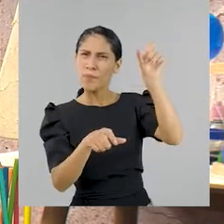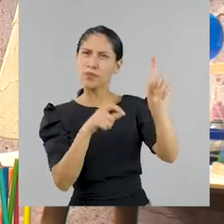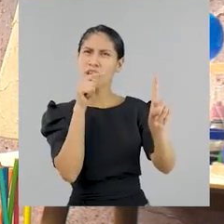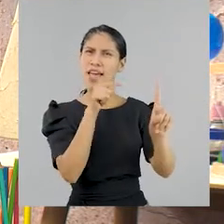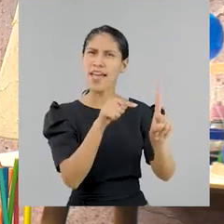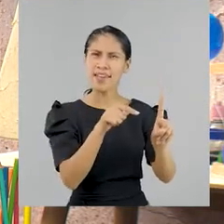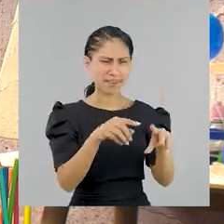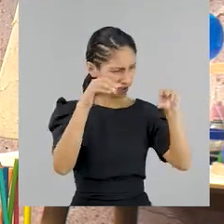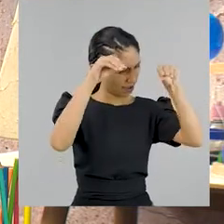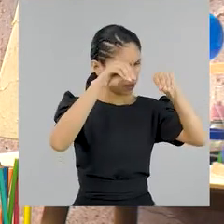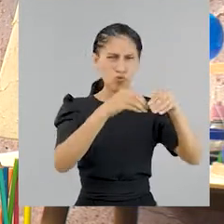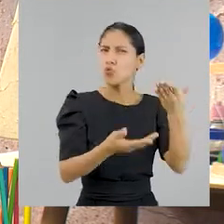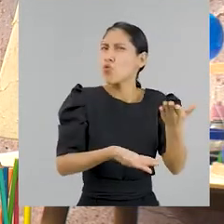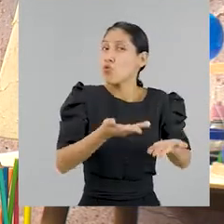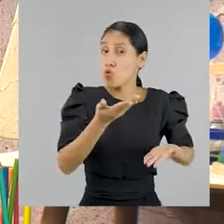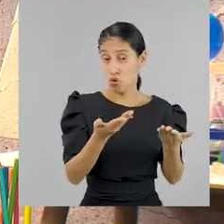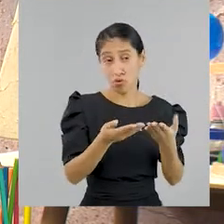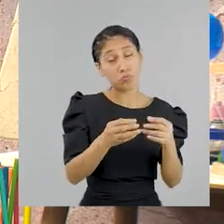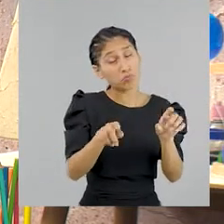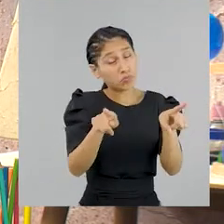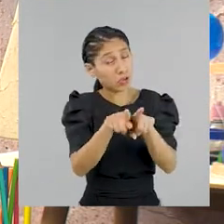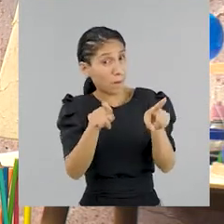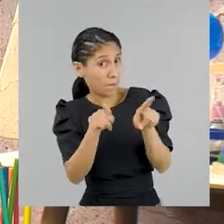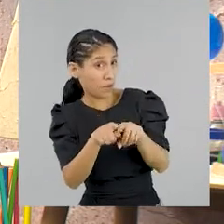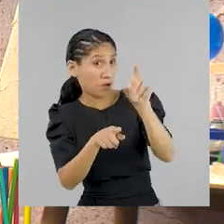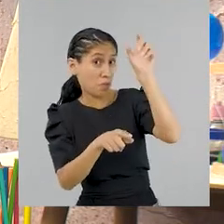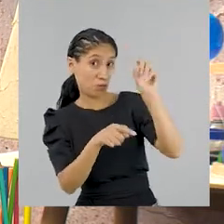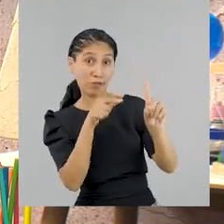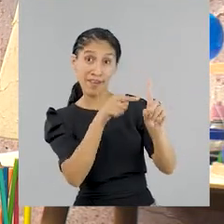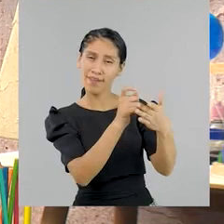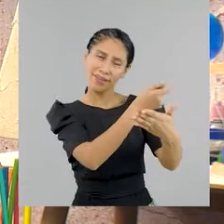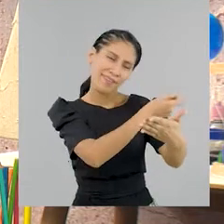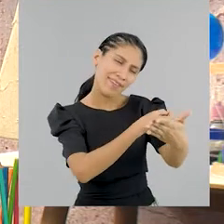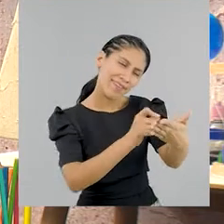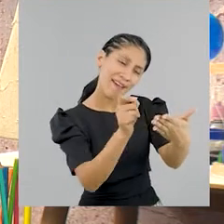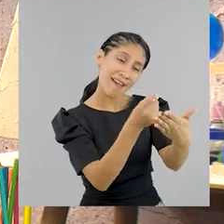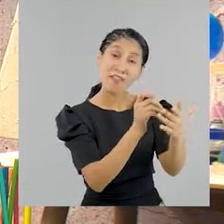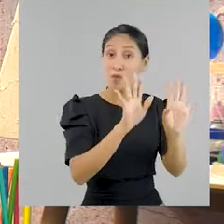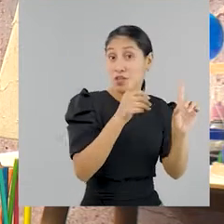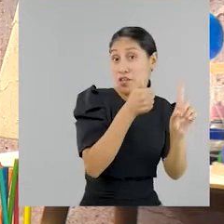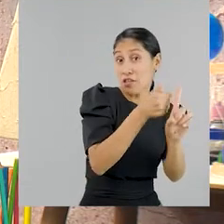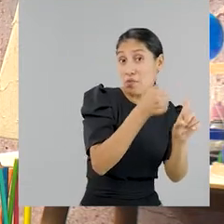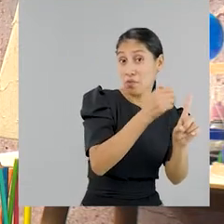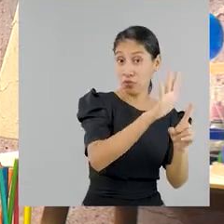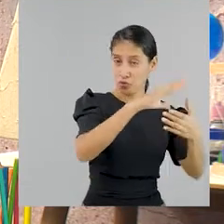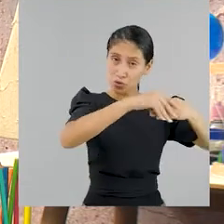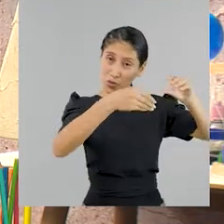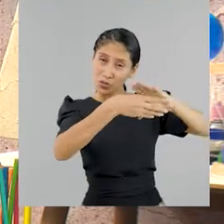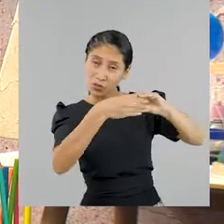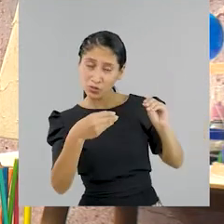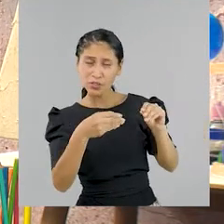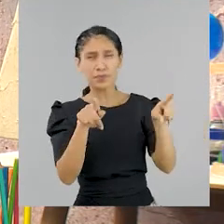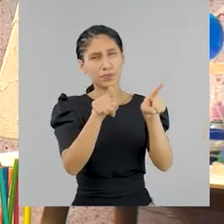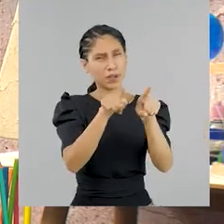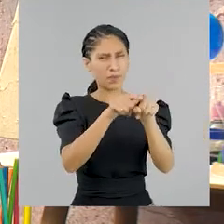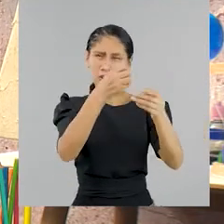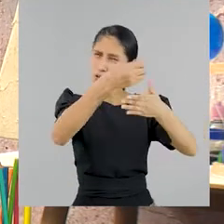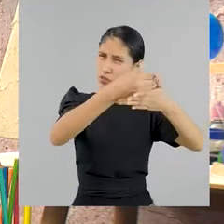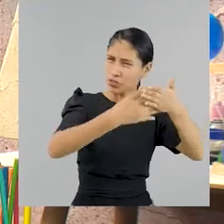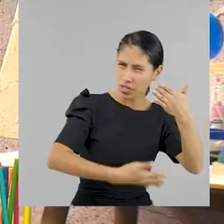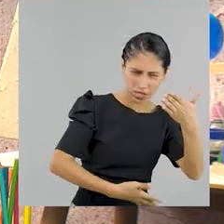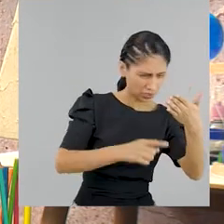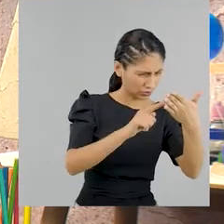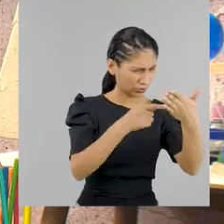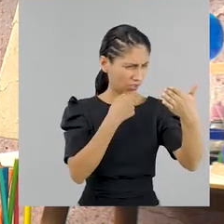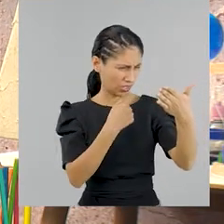autor. Asimismo, el narrador puede ser uno de los personajes de la historia. Los textos narrativos se elaboran con la